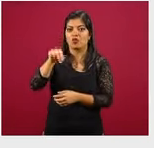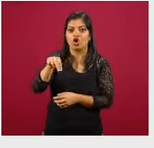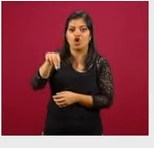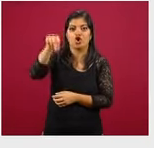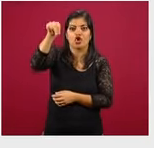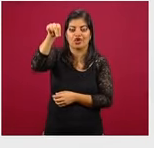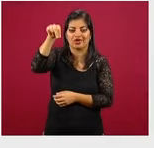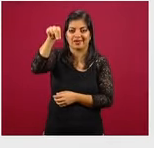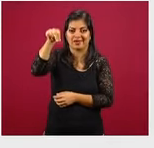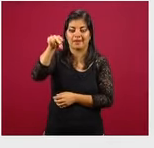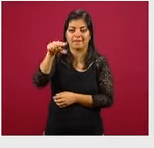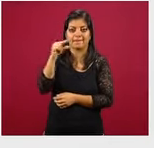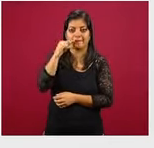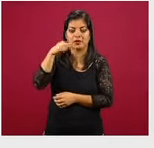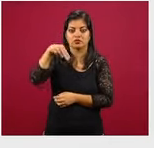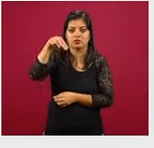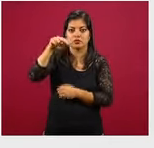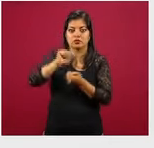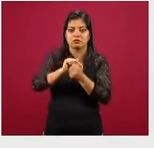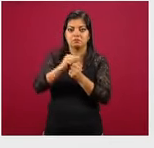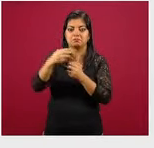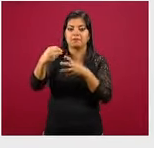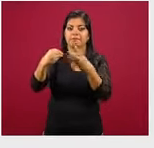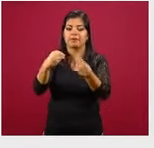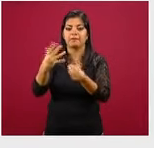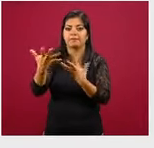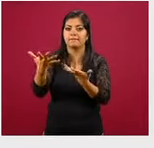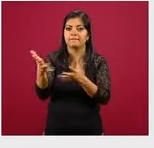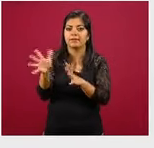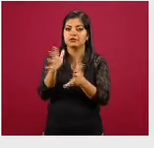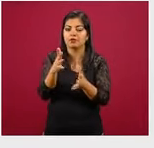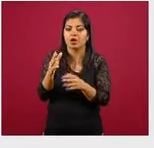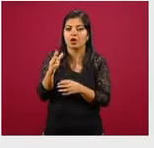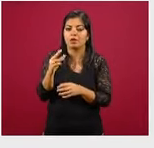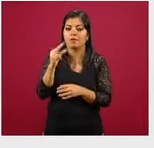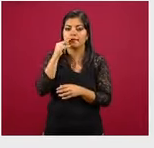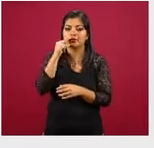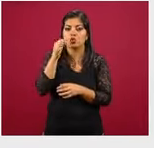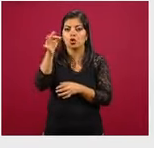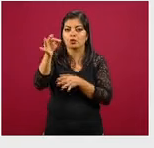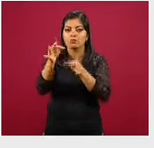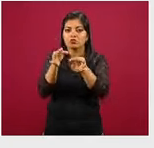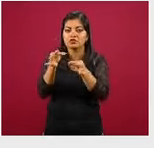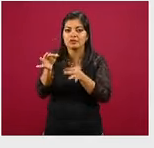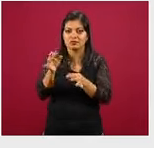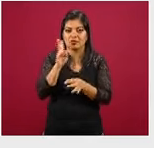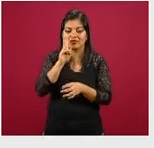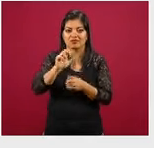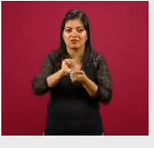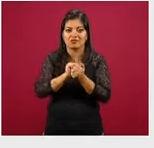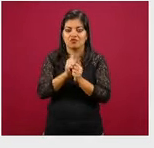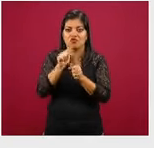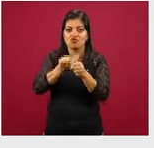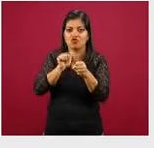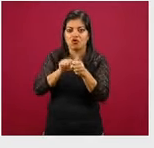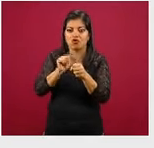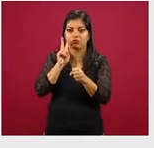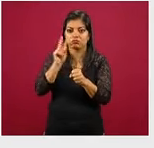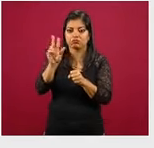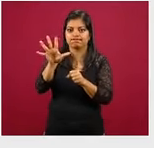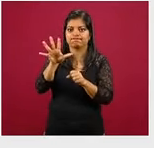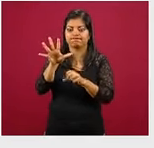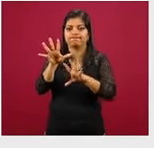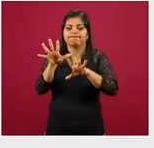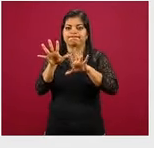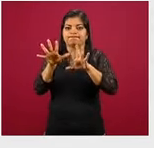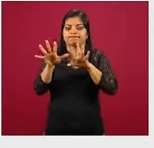casos, inicia la intensidad ya importante alrededor de los municipios de Pachuca, sobre todo aquellos, vemos cómo la intensidad se incrementa en aquellos